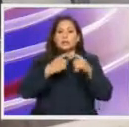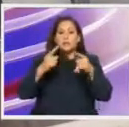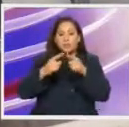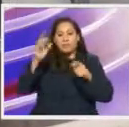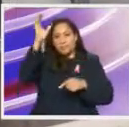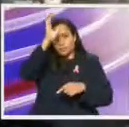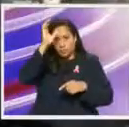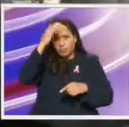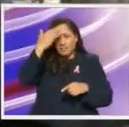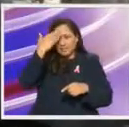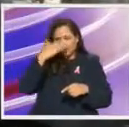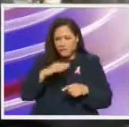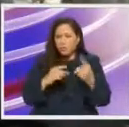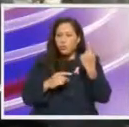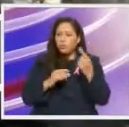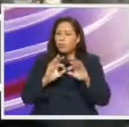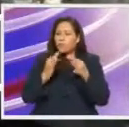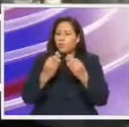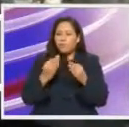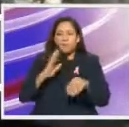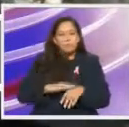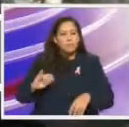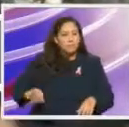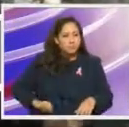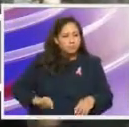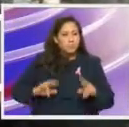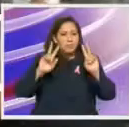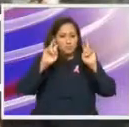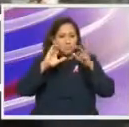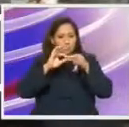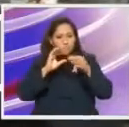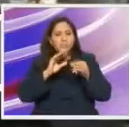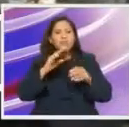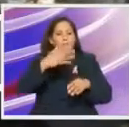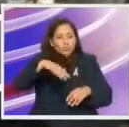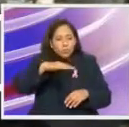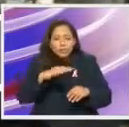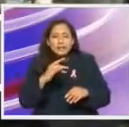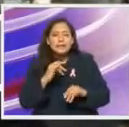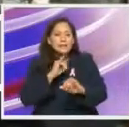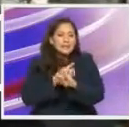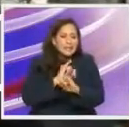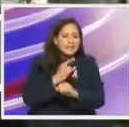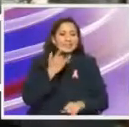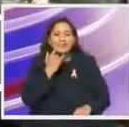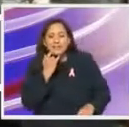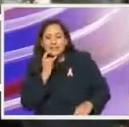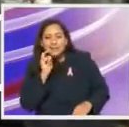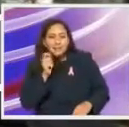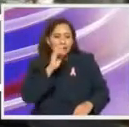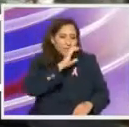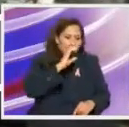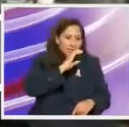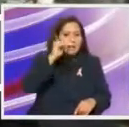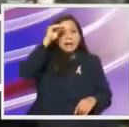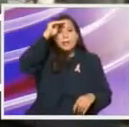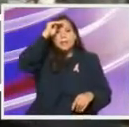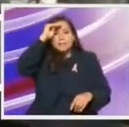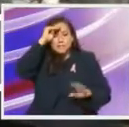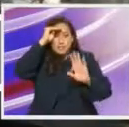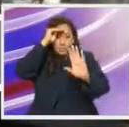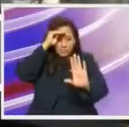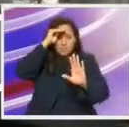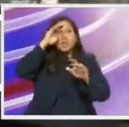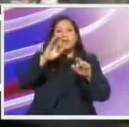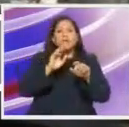¿sabes, Norberto? Creo que una de las formas más interesantes de abordar, digamos, nuestras búsquedas en Internet es pensar, sobre todo, digo, no de una